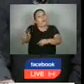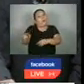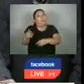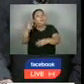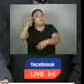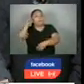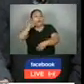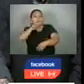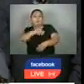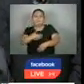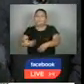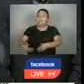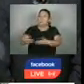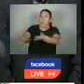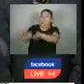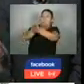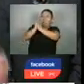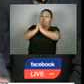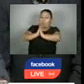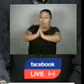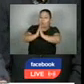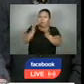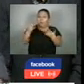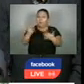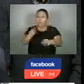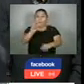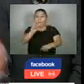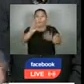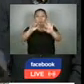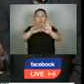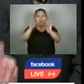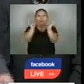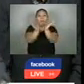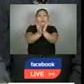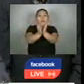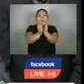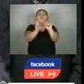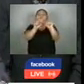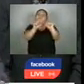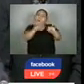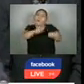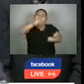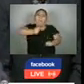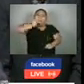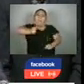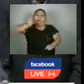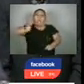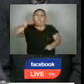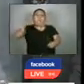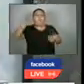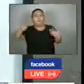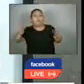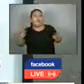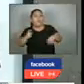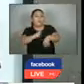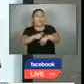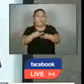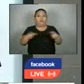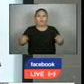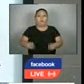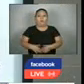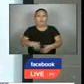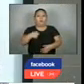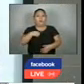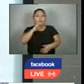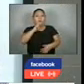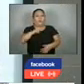un primer momento el 28 de mayo y así mes tras mes poderlo dar hasta terminar con los pandilleros. Yo le contesto diciendo que cuando